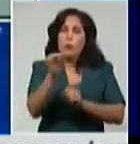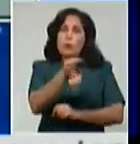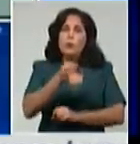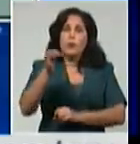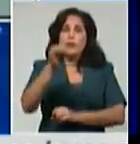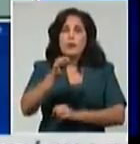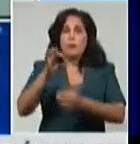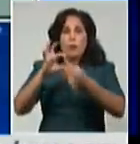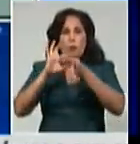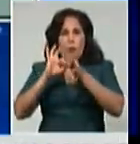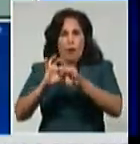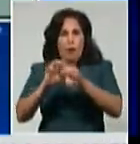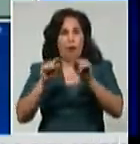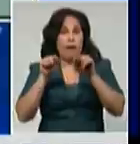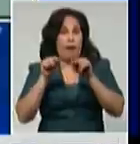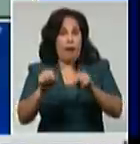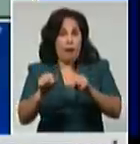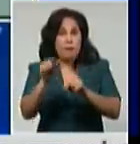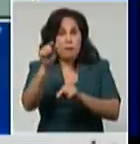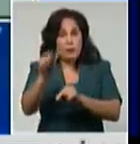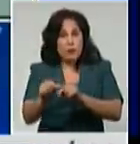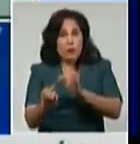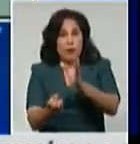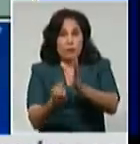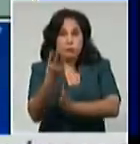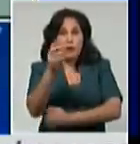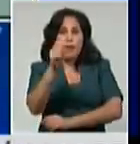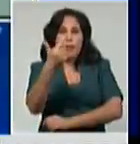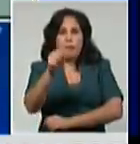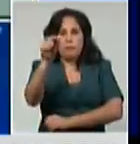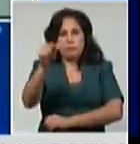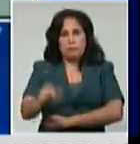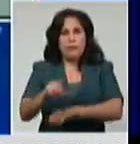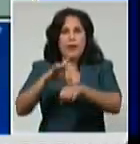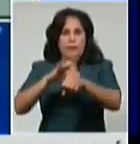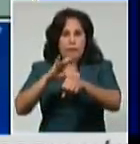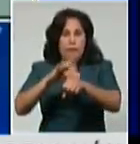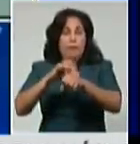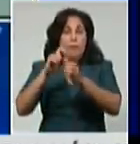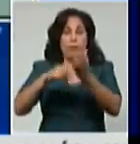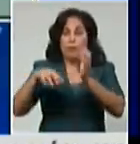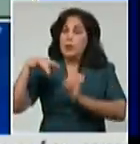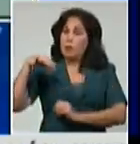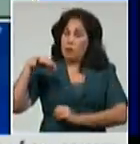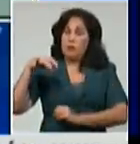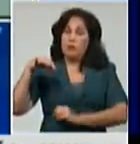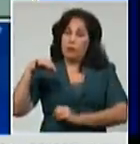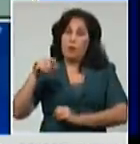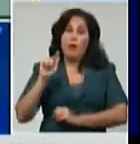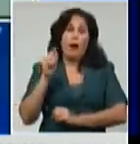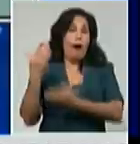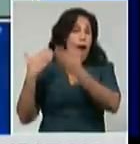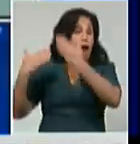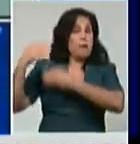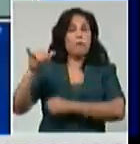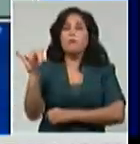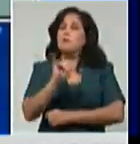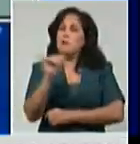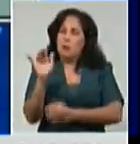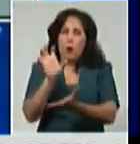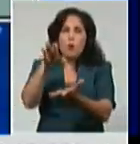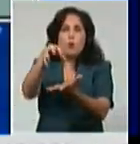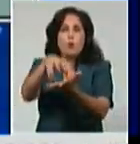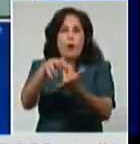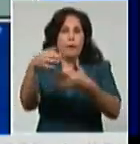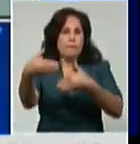estos momentos se han diagnosticado 10 casos. Es una provincia que ha tenido eventos anteriores. Recuerdo uno de